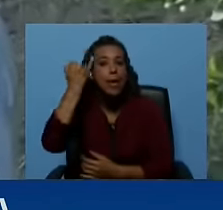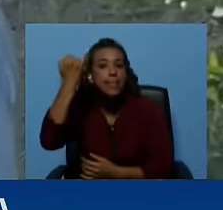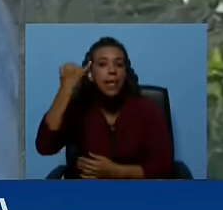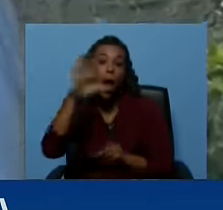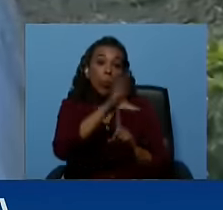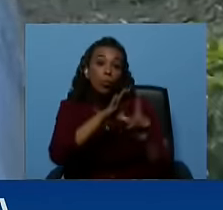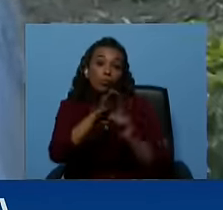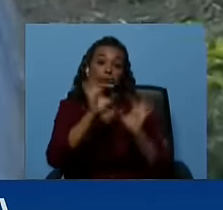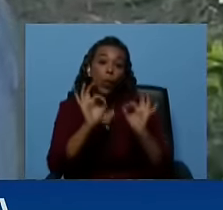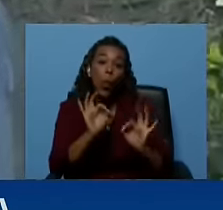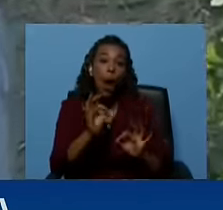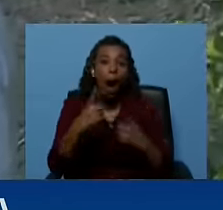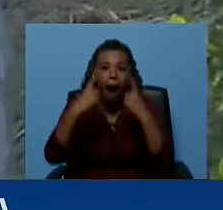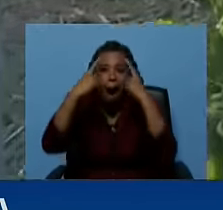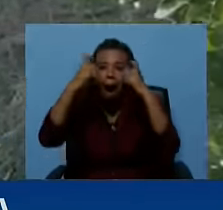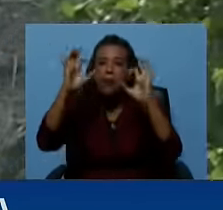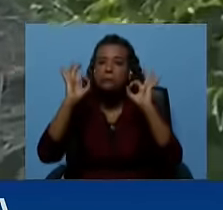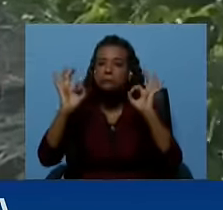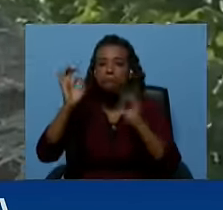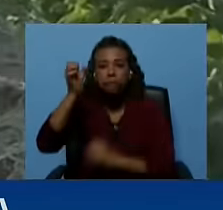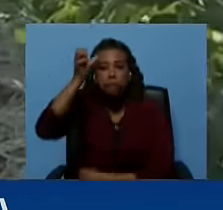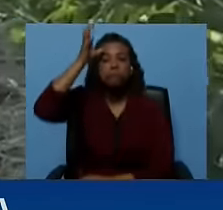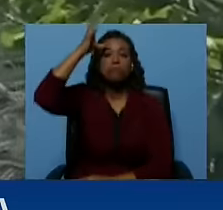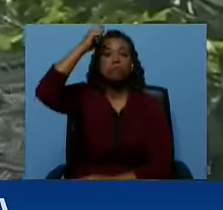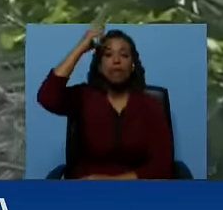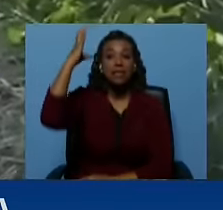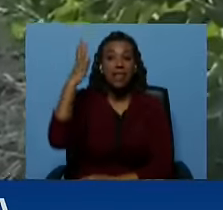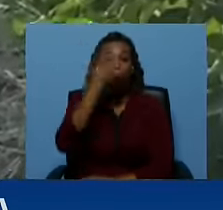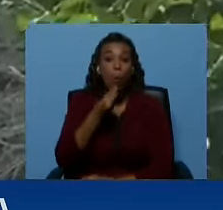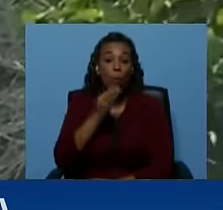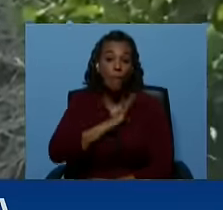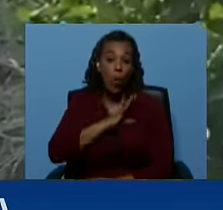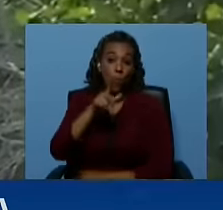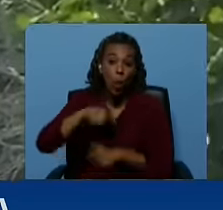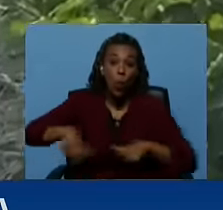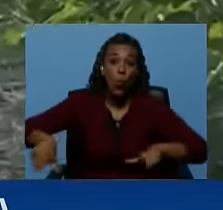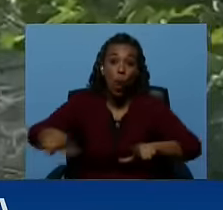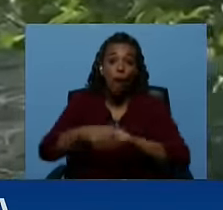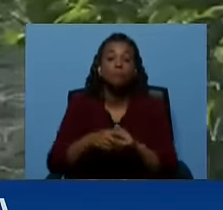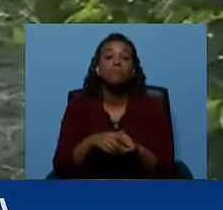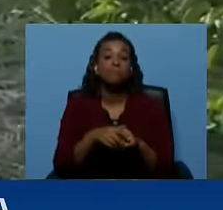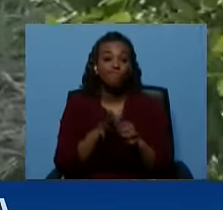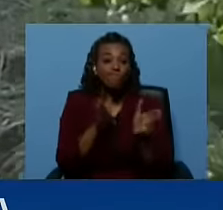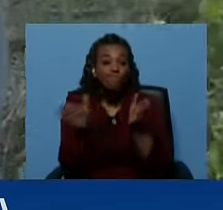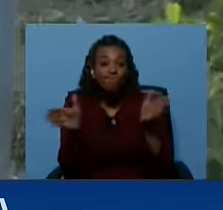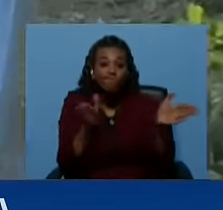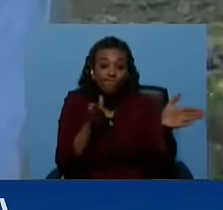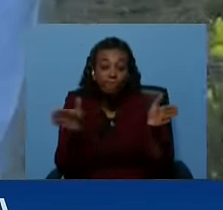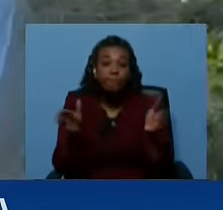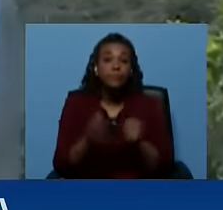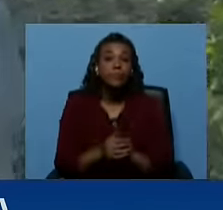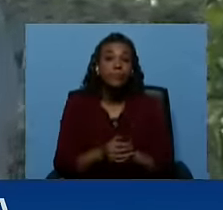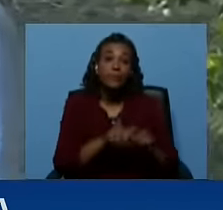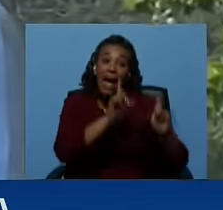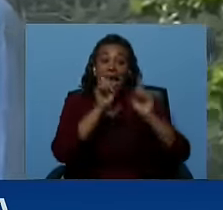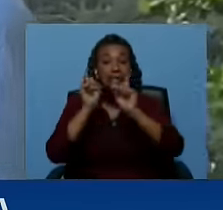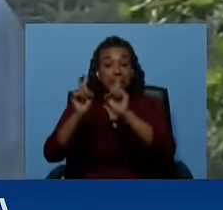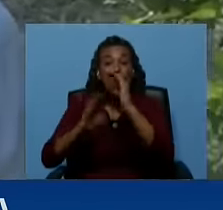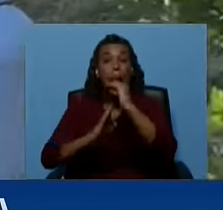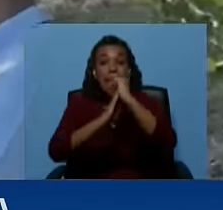cultural capacitación capacitación de la juventud son dos ramales formación de